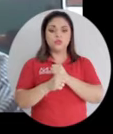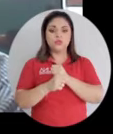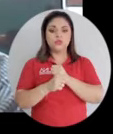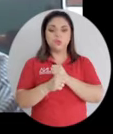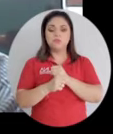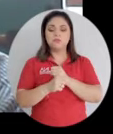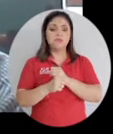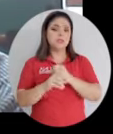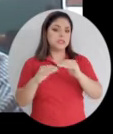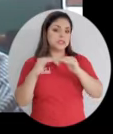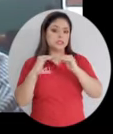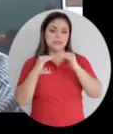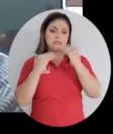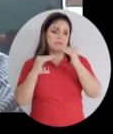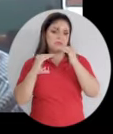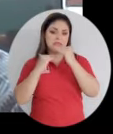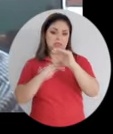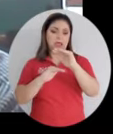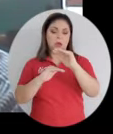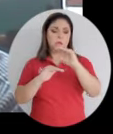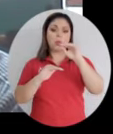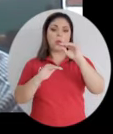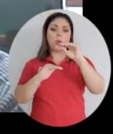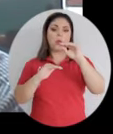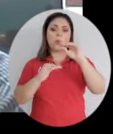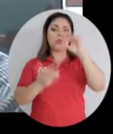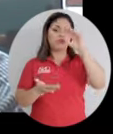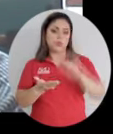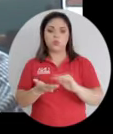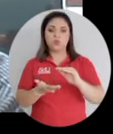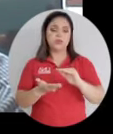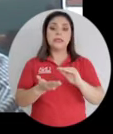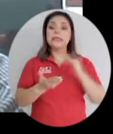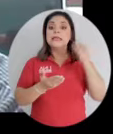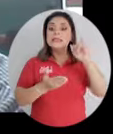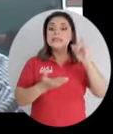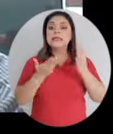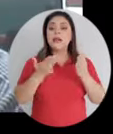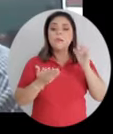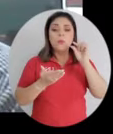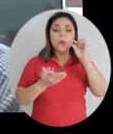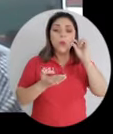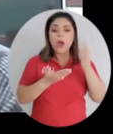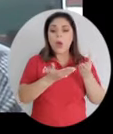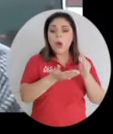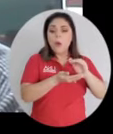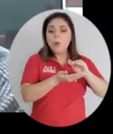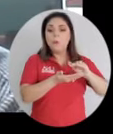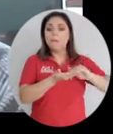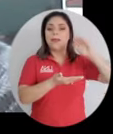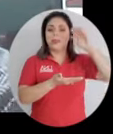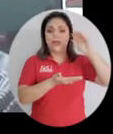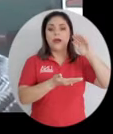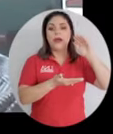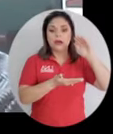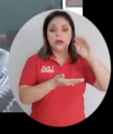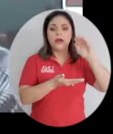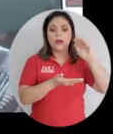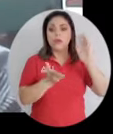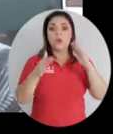este año se vuelva, se estanque o se mantenga estancado, no vaya a reducirse y se vuelva a aumentar un